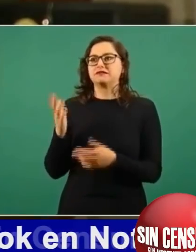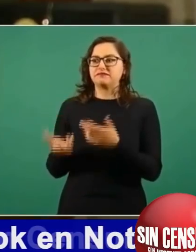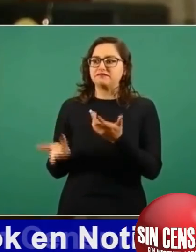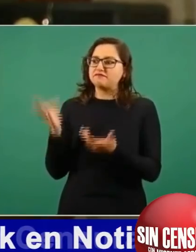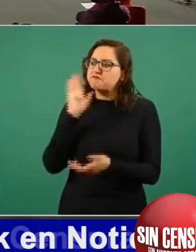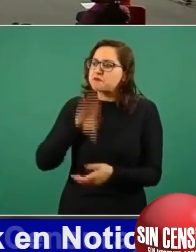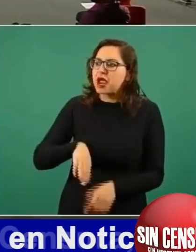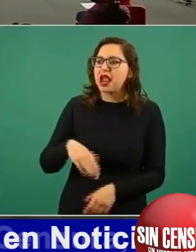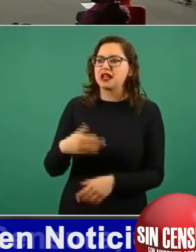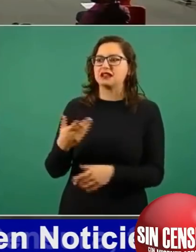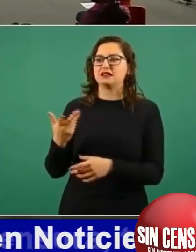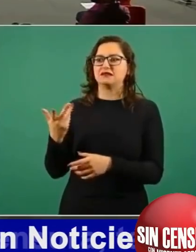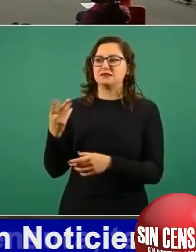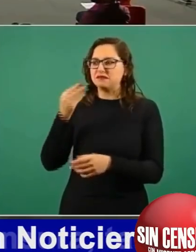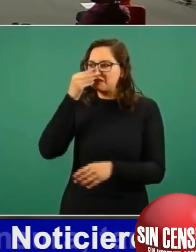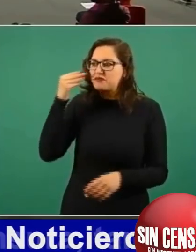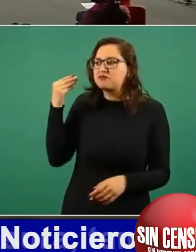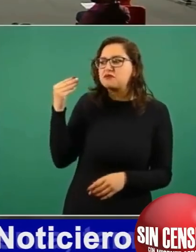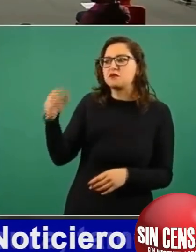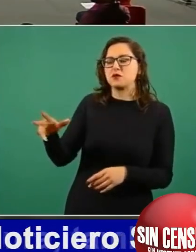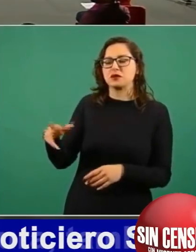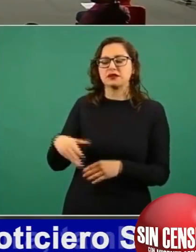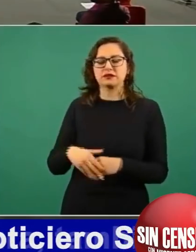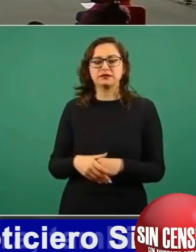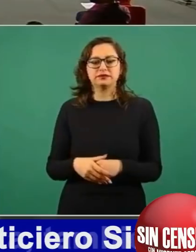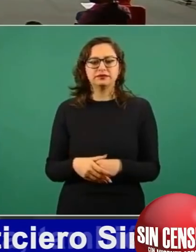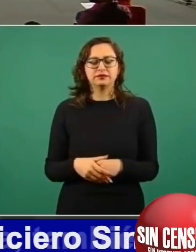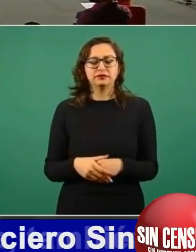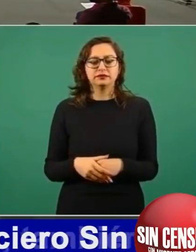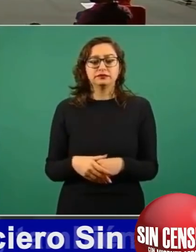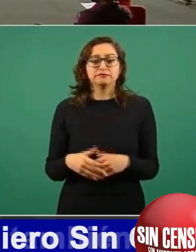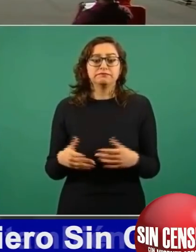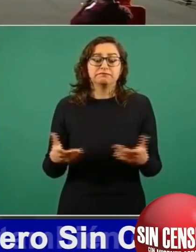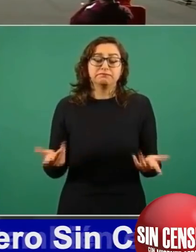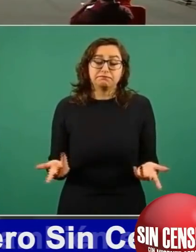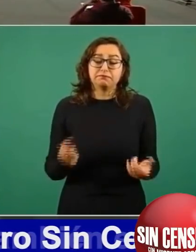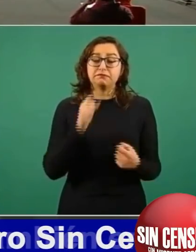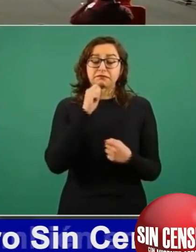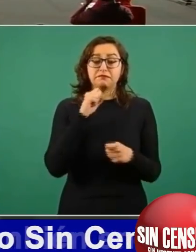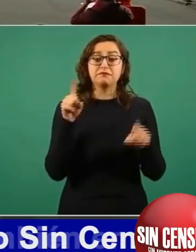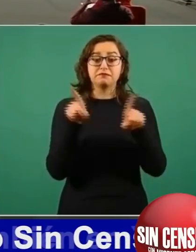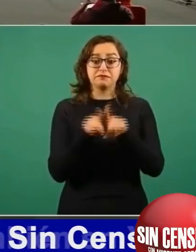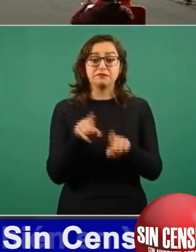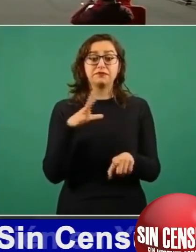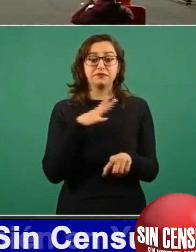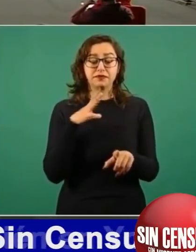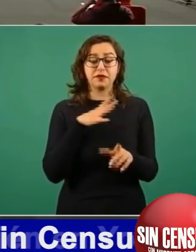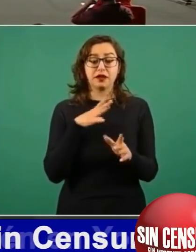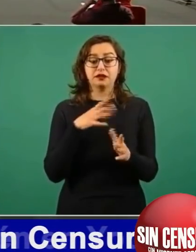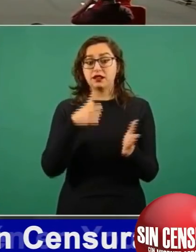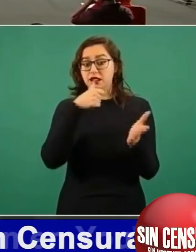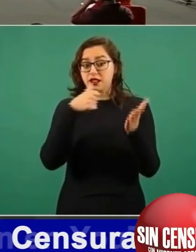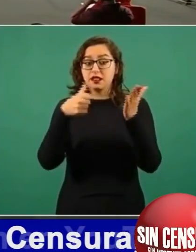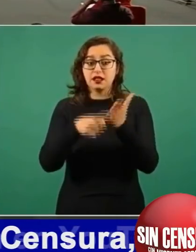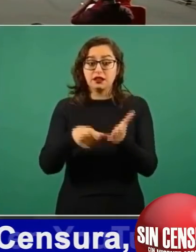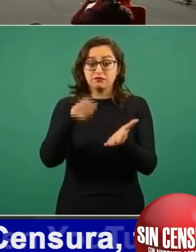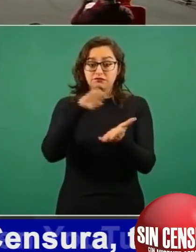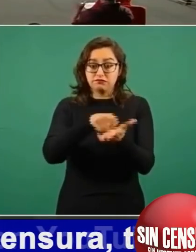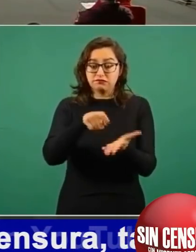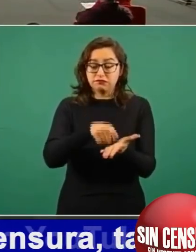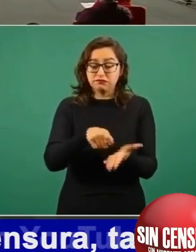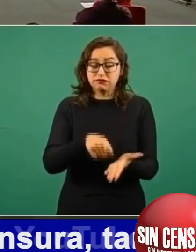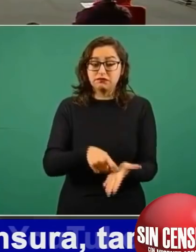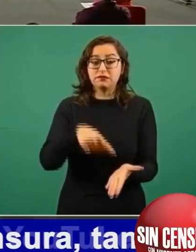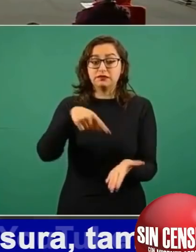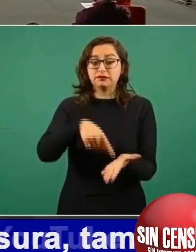delitos en contra del fiscal que está detenido en Estados Unidos. De hecho, hay un documento, hay una carta que se manda